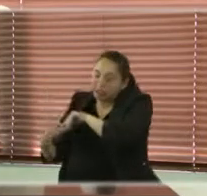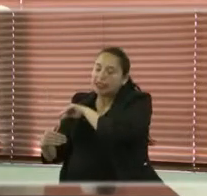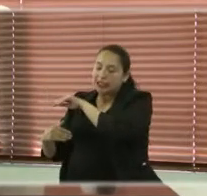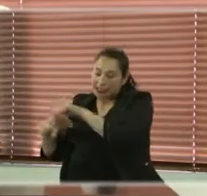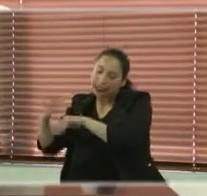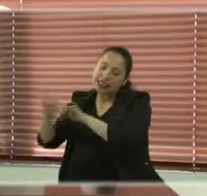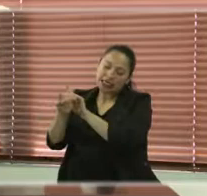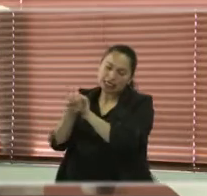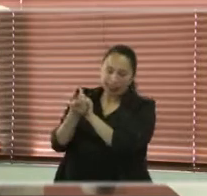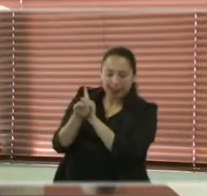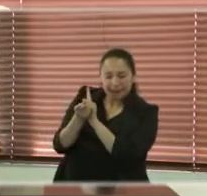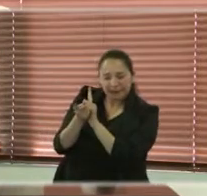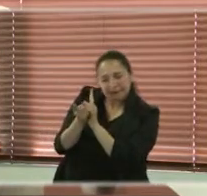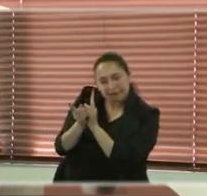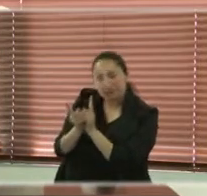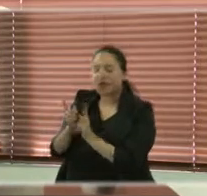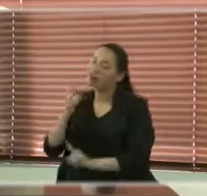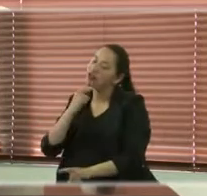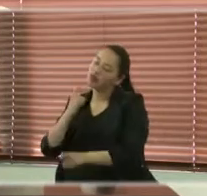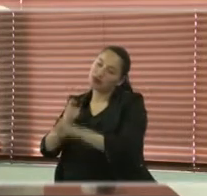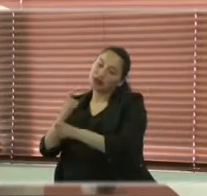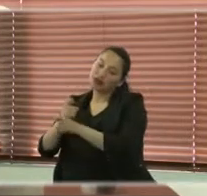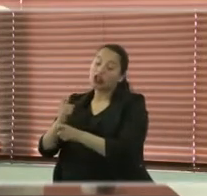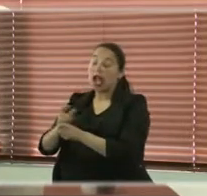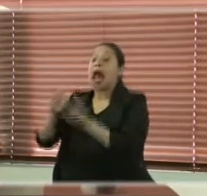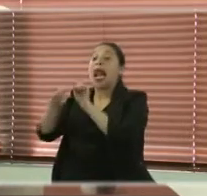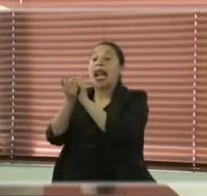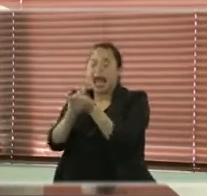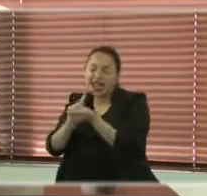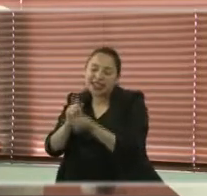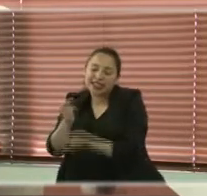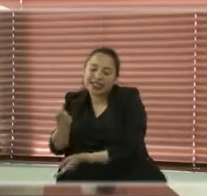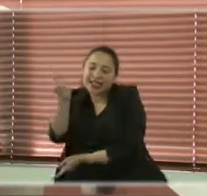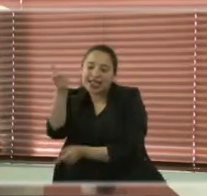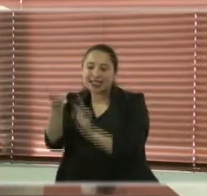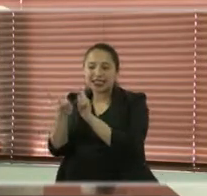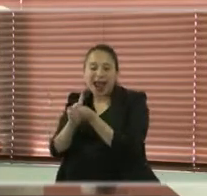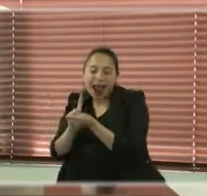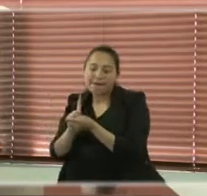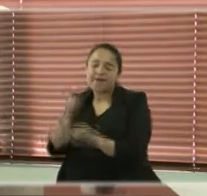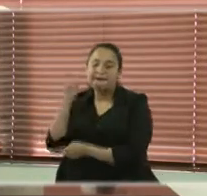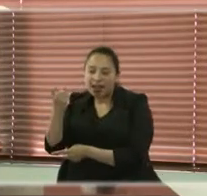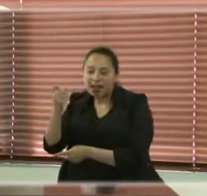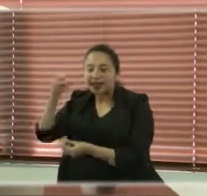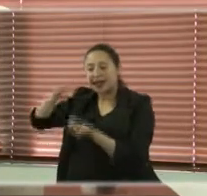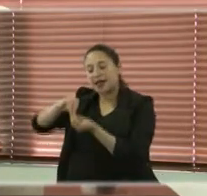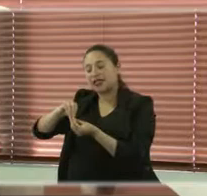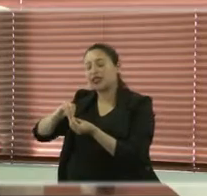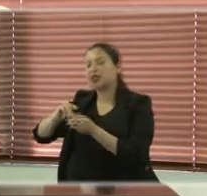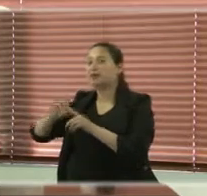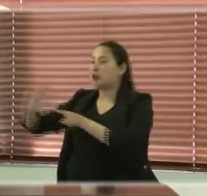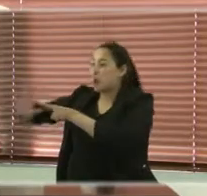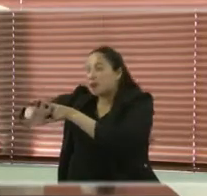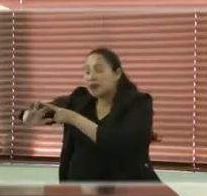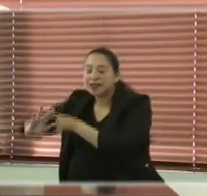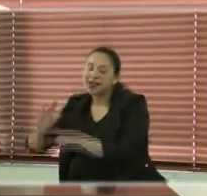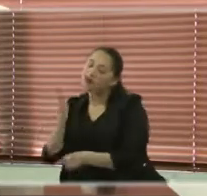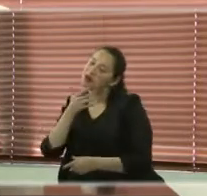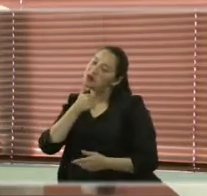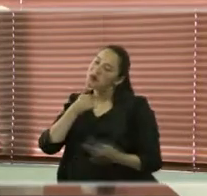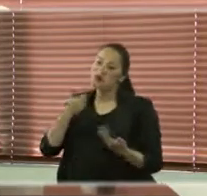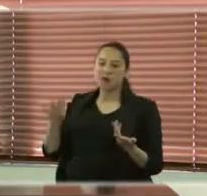implementarlos ha sido más difícil Todavía estoy pensando un poco cuando